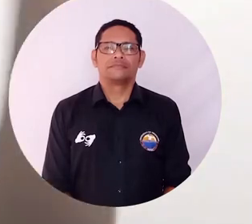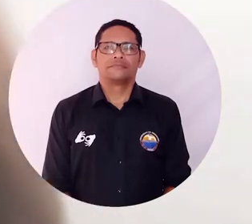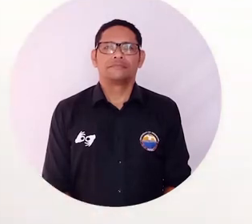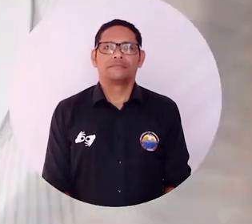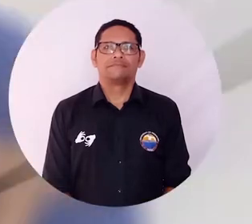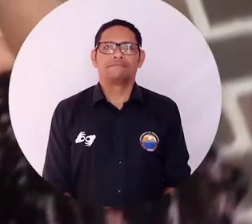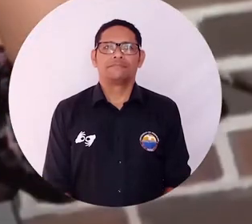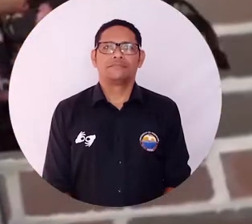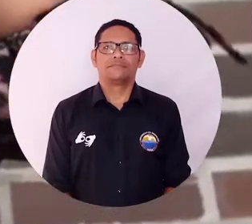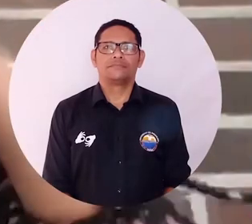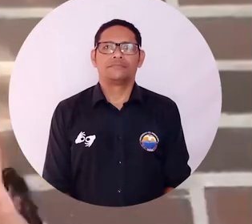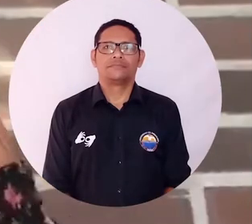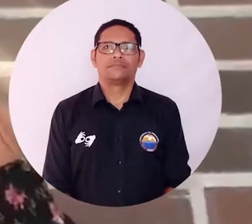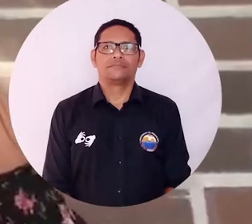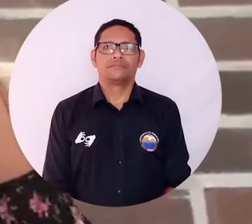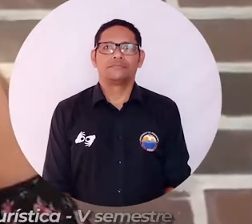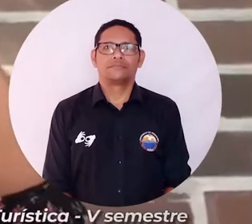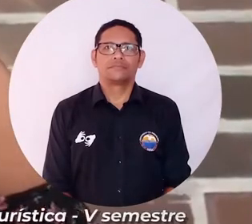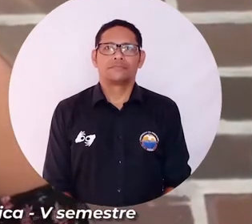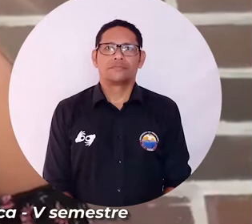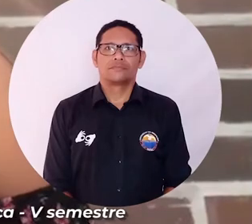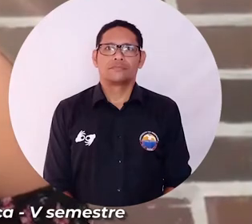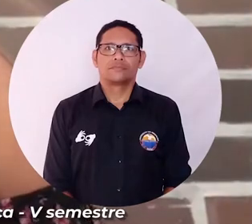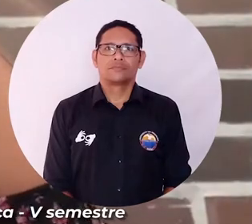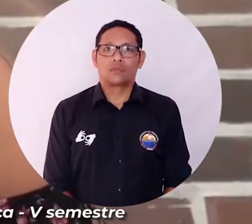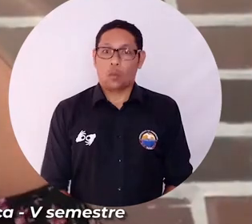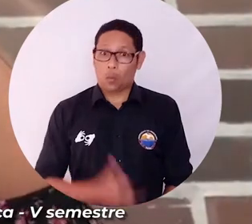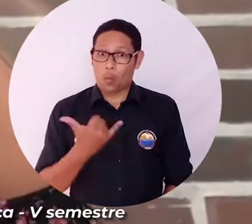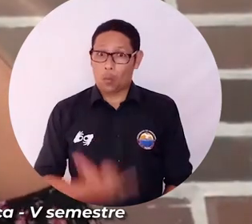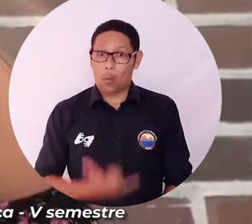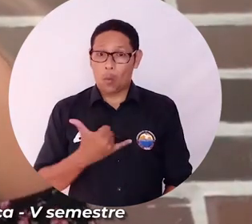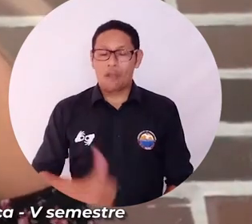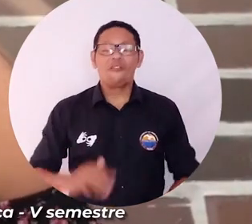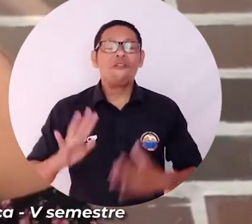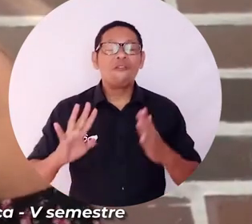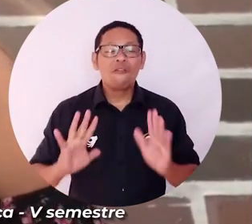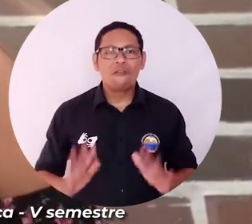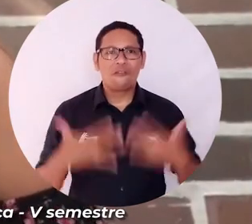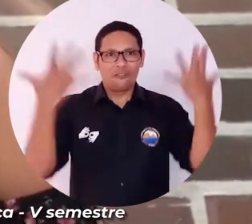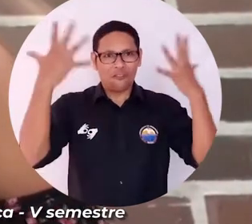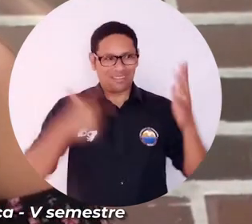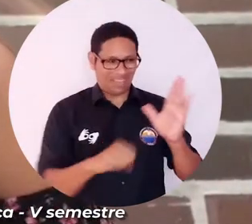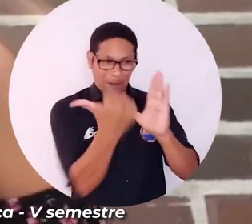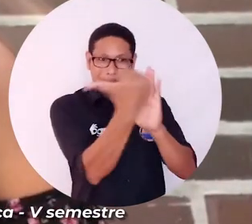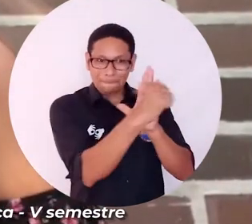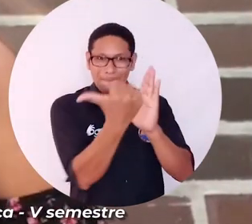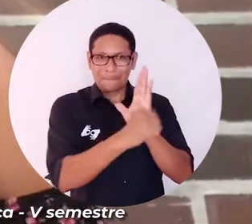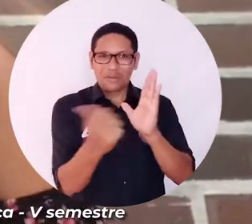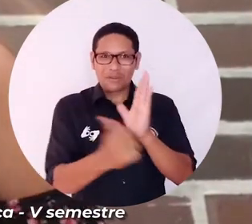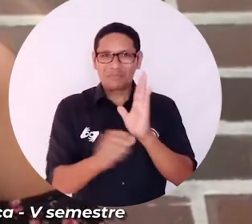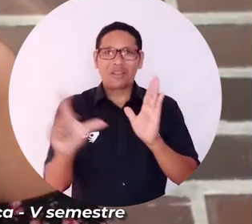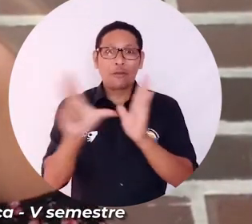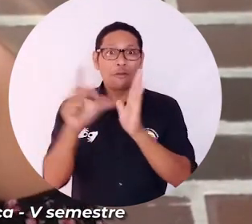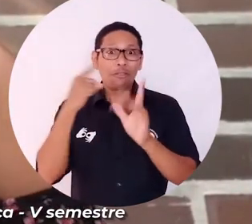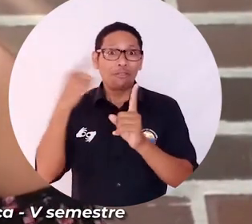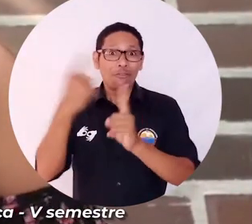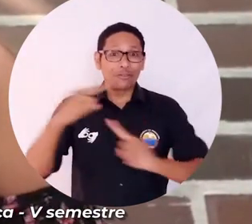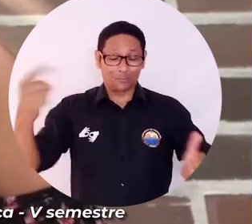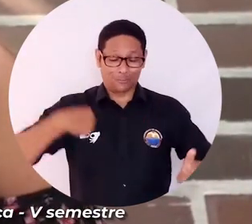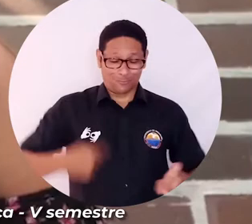hotelería. El día de hoy quiero desearle un feliz cumpleaños a mi programa, del cual me siento súper orgullosa de